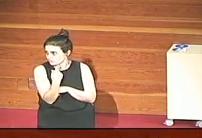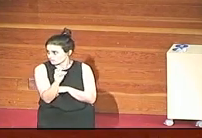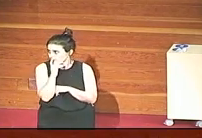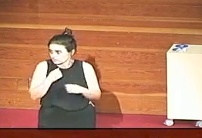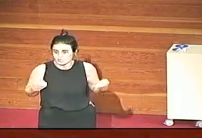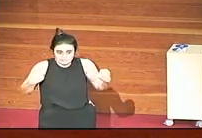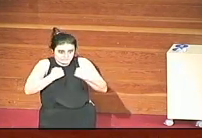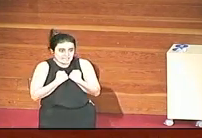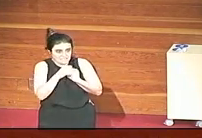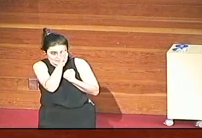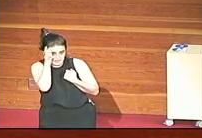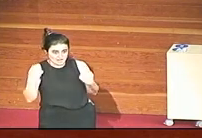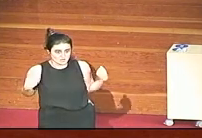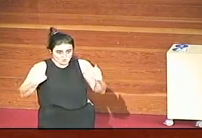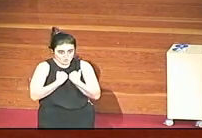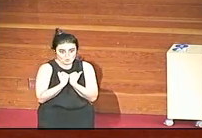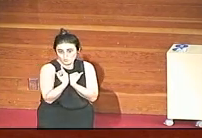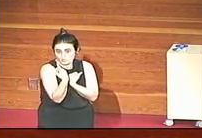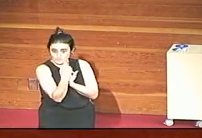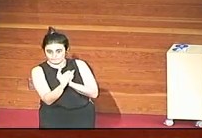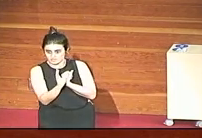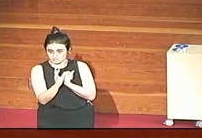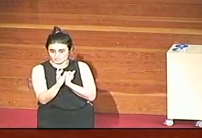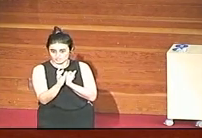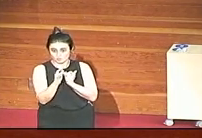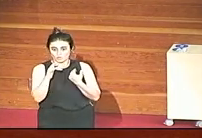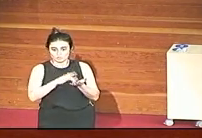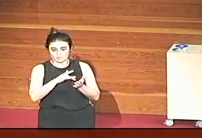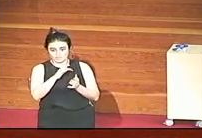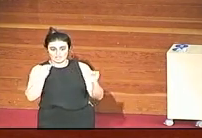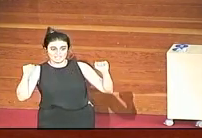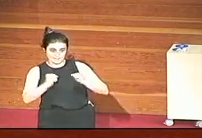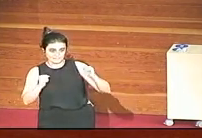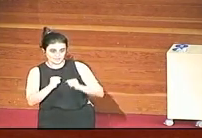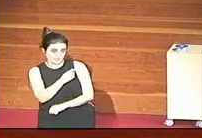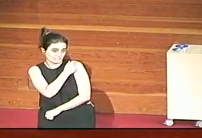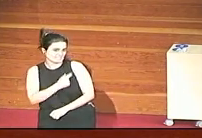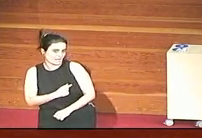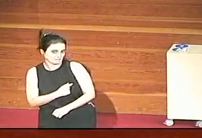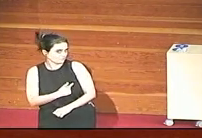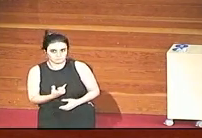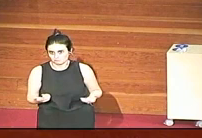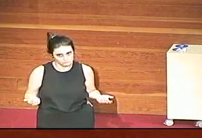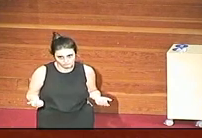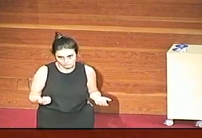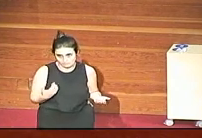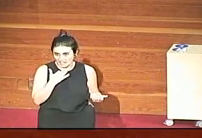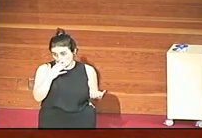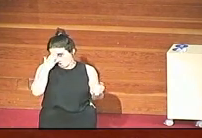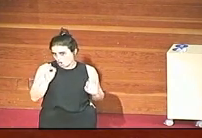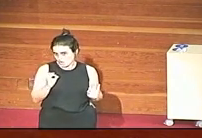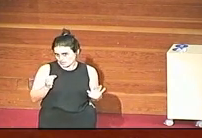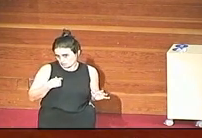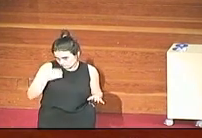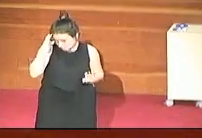con chaqueta en verano y con camiseta de tirantes en invierno bueno pues cosas de sentido común